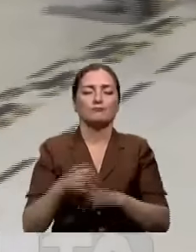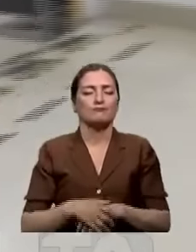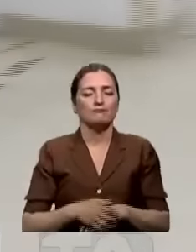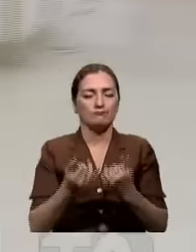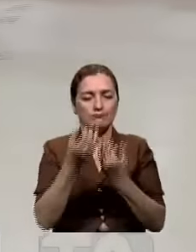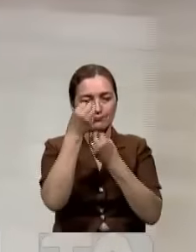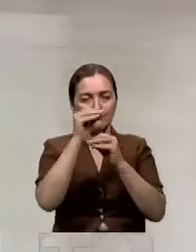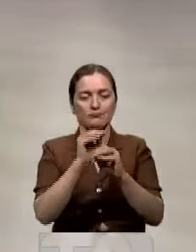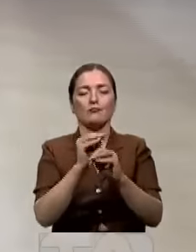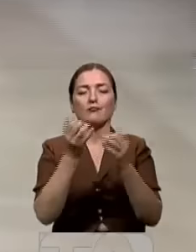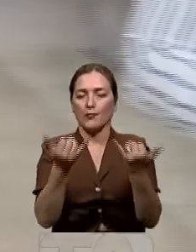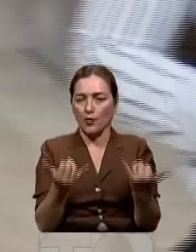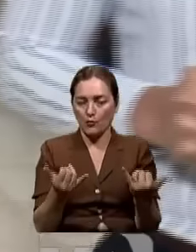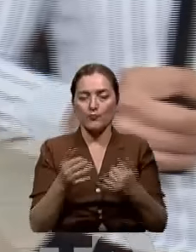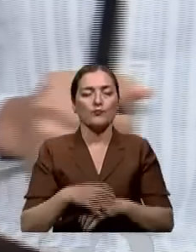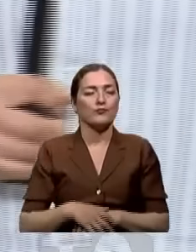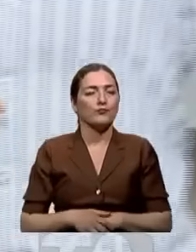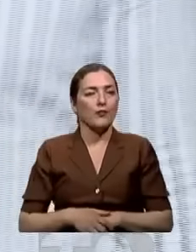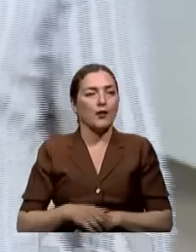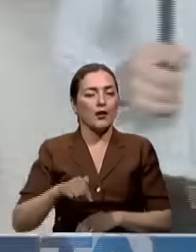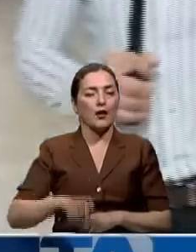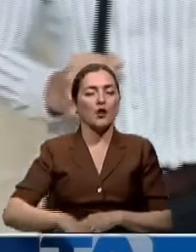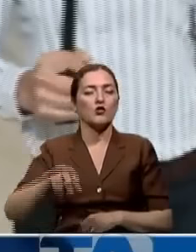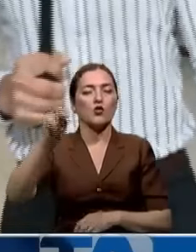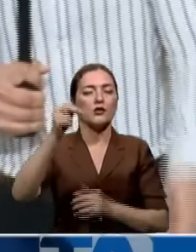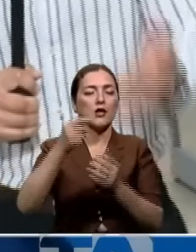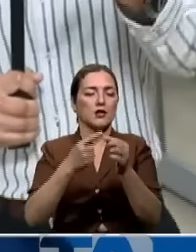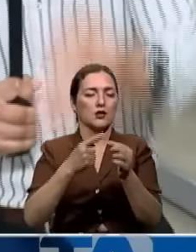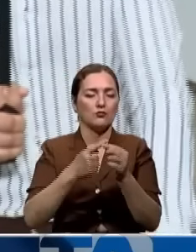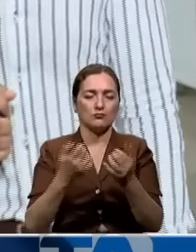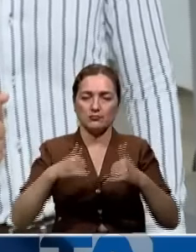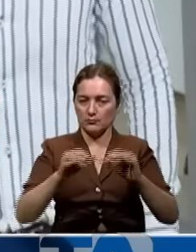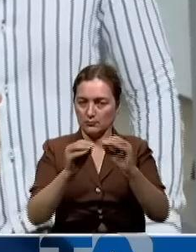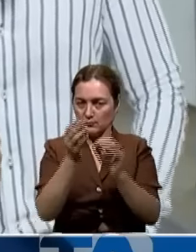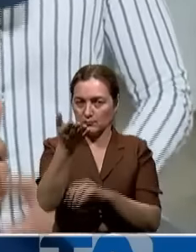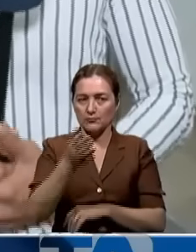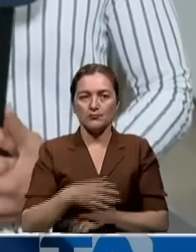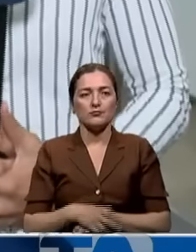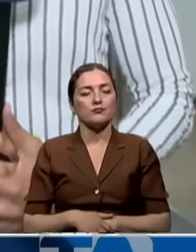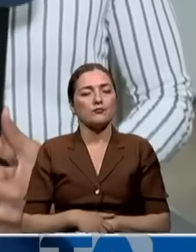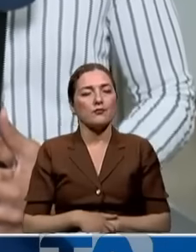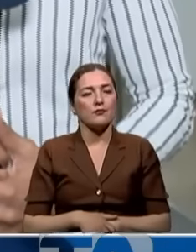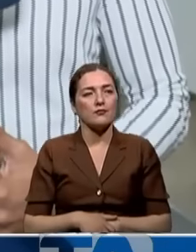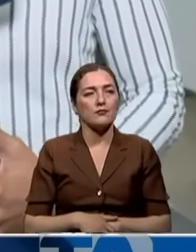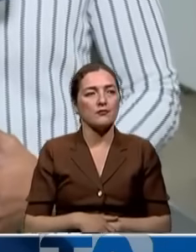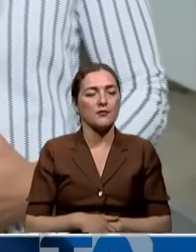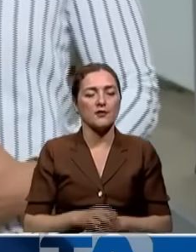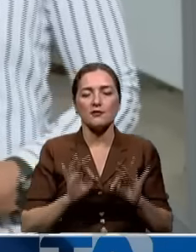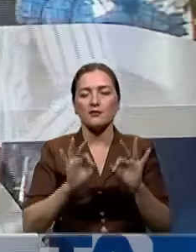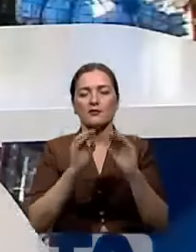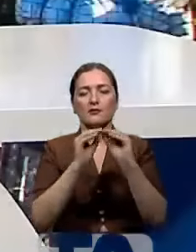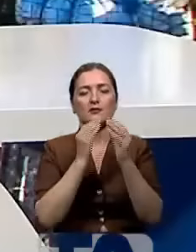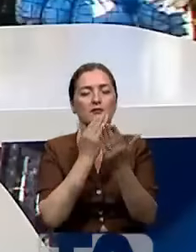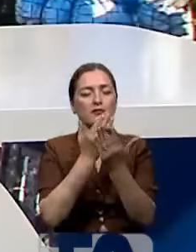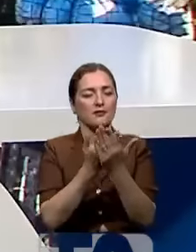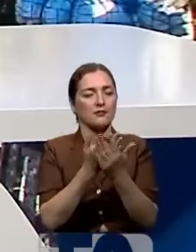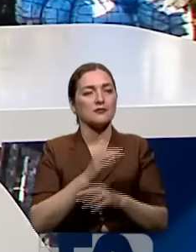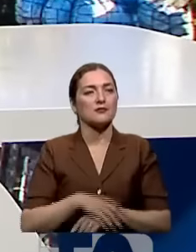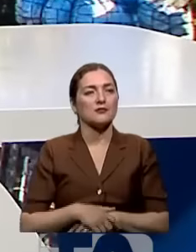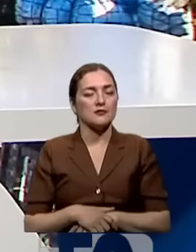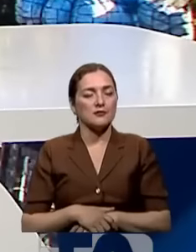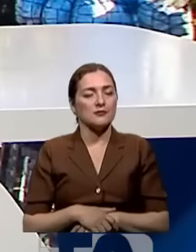información que se desarrolla a esta hora de la mañana desde acá, desde el norte de la capital. Ustedes continúan con más. Excelente, muchas gracias Juan Miguel